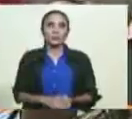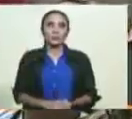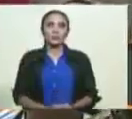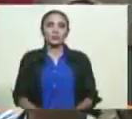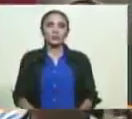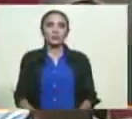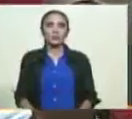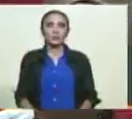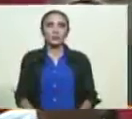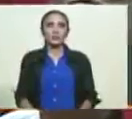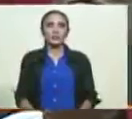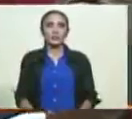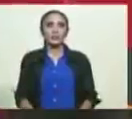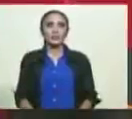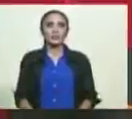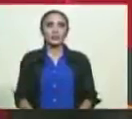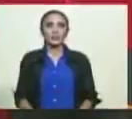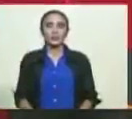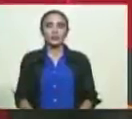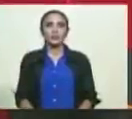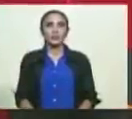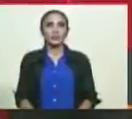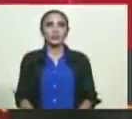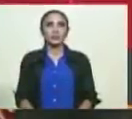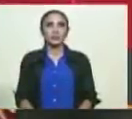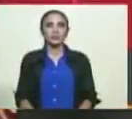Por eso tenemos que defender lo nuestro.